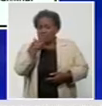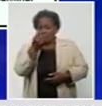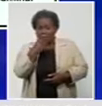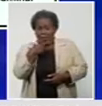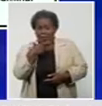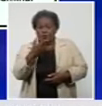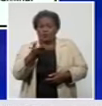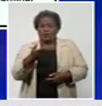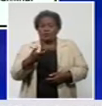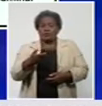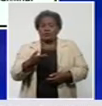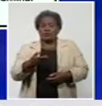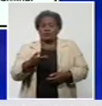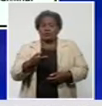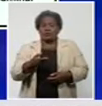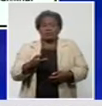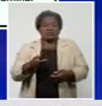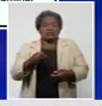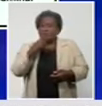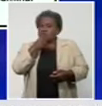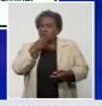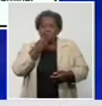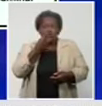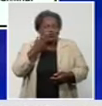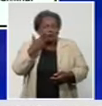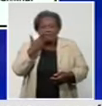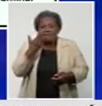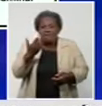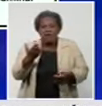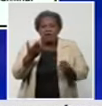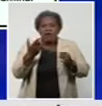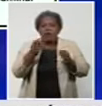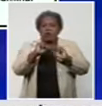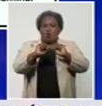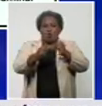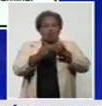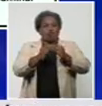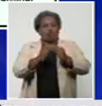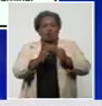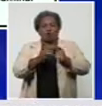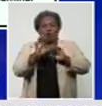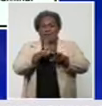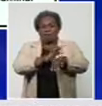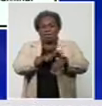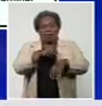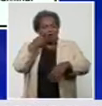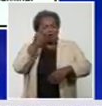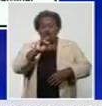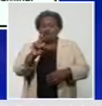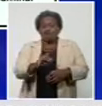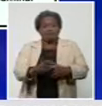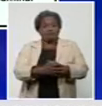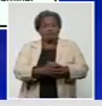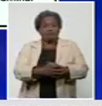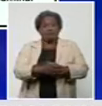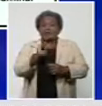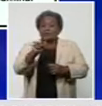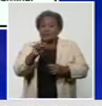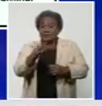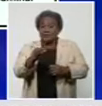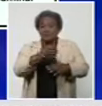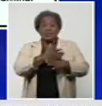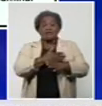embargo, no se avisora un control de la enfermedad. Y eso traduce